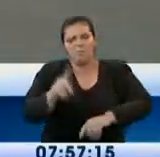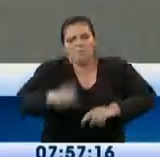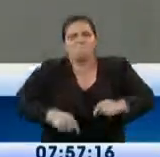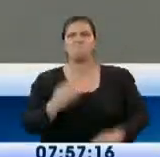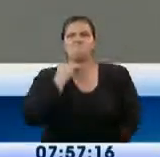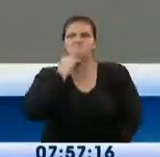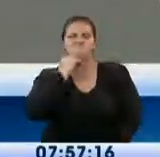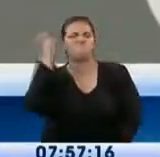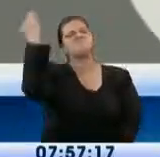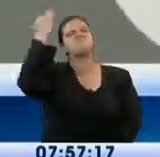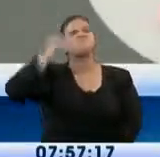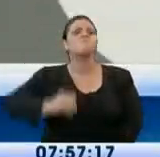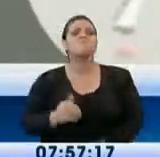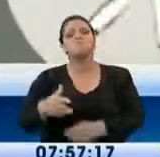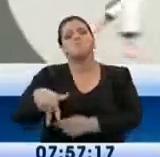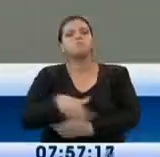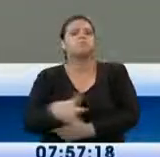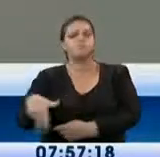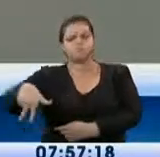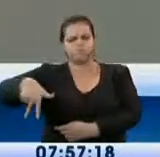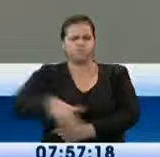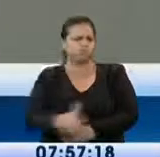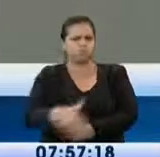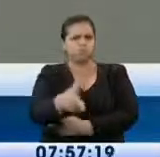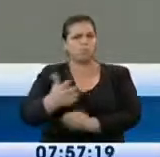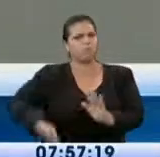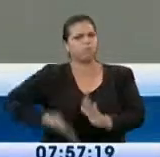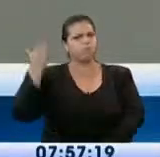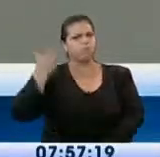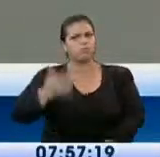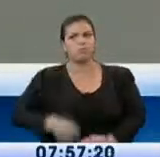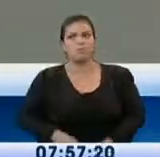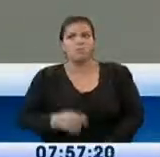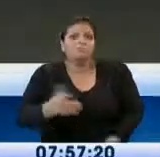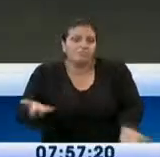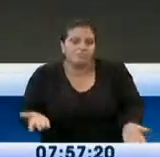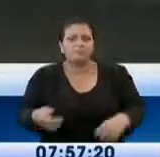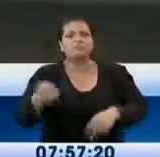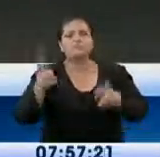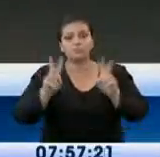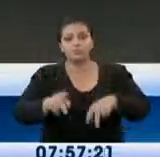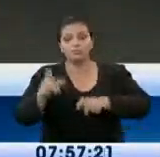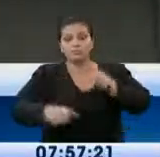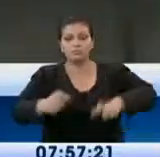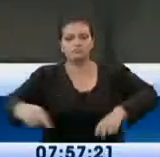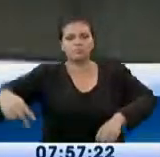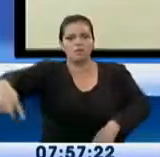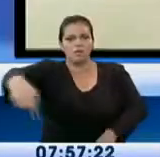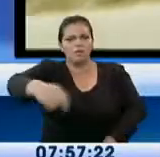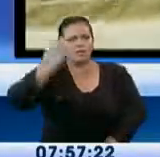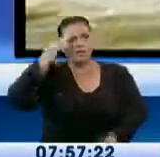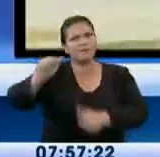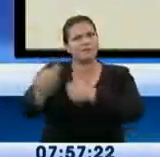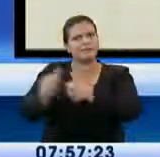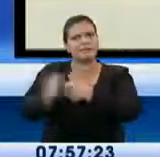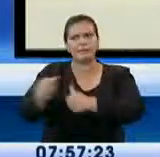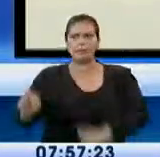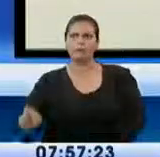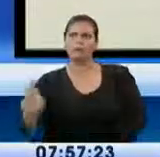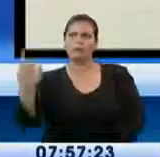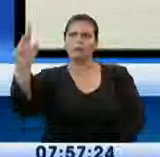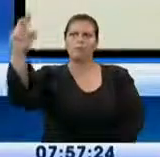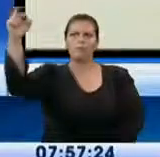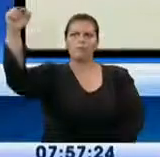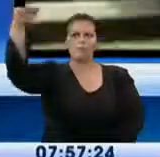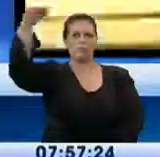es otro motivo de los accidentes. Ellos, por ejemplo, cruzan la vía, teniendo a pocos metros un puente. ¿Le da miedo cruzar con la niña